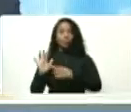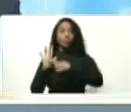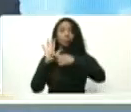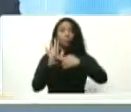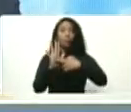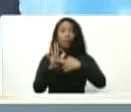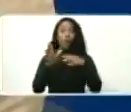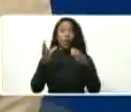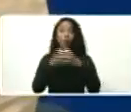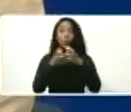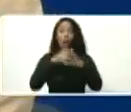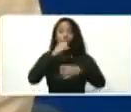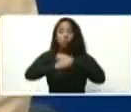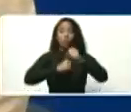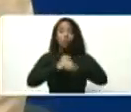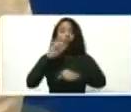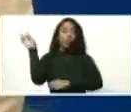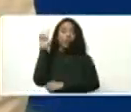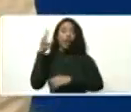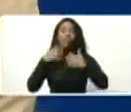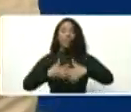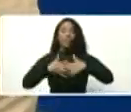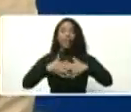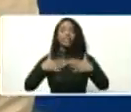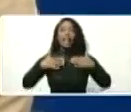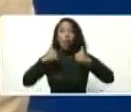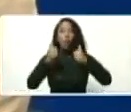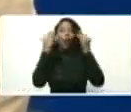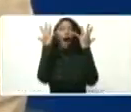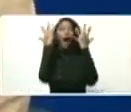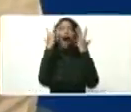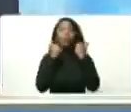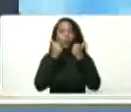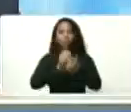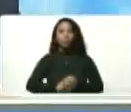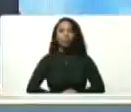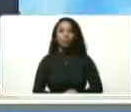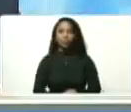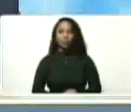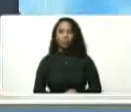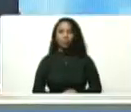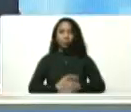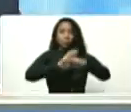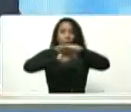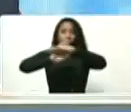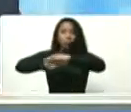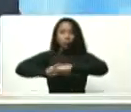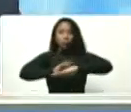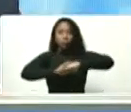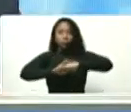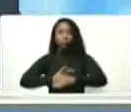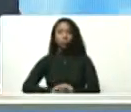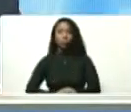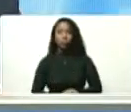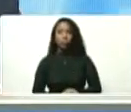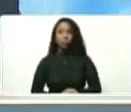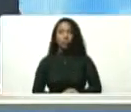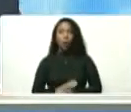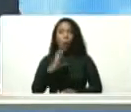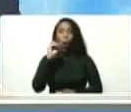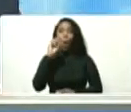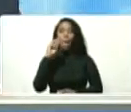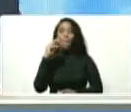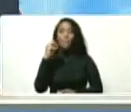representante de la Asociación Venezolana de la Industria de Salud Animal. Avisa. Omar